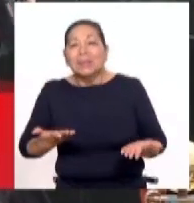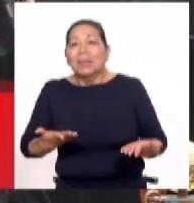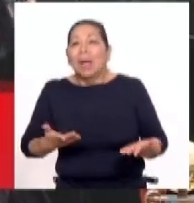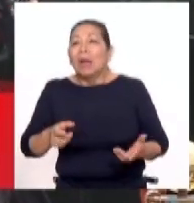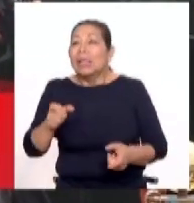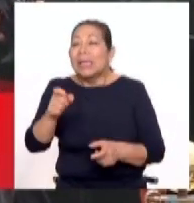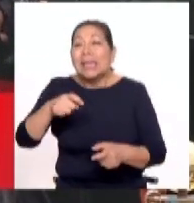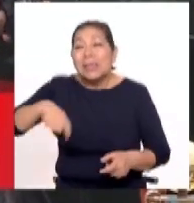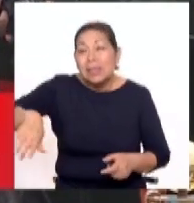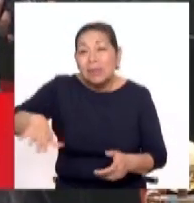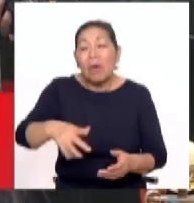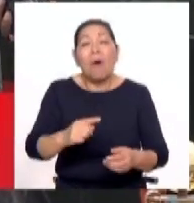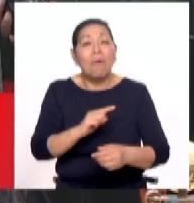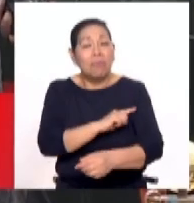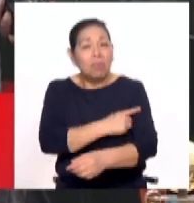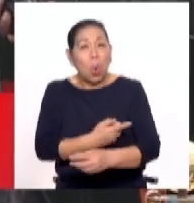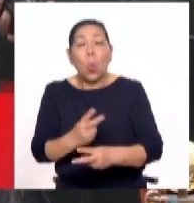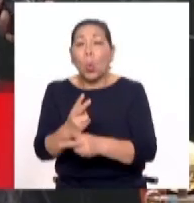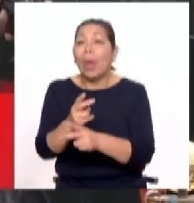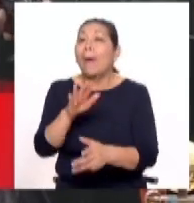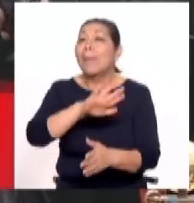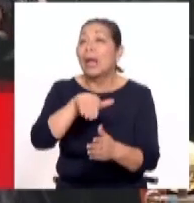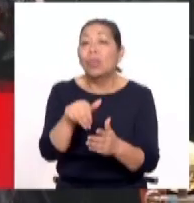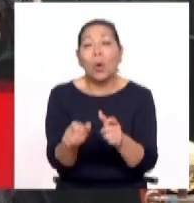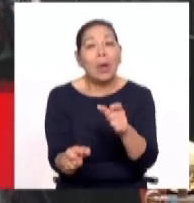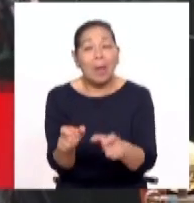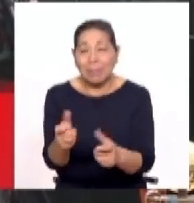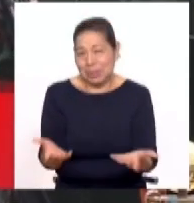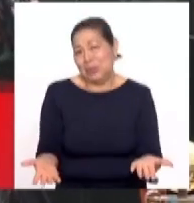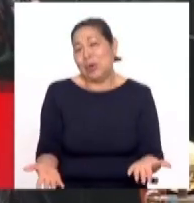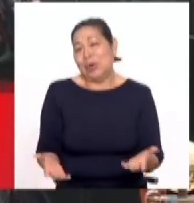popular de fortalecer la seguridad ciudadana.